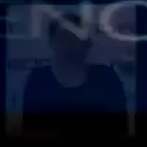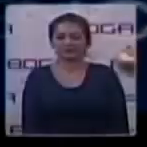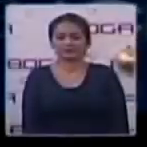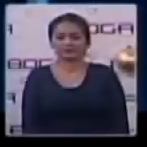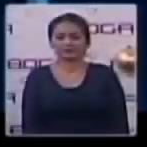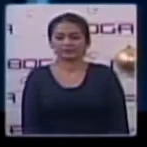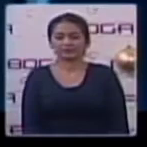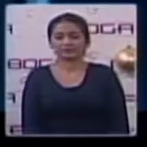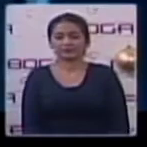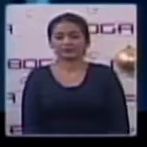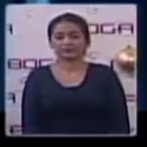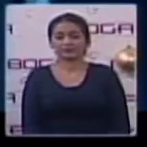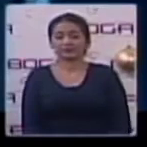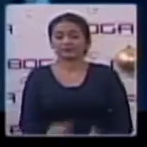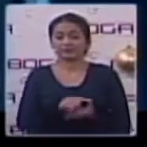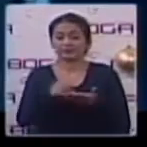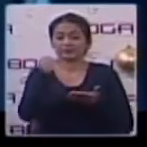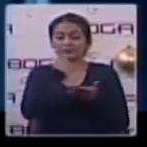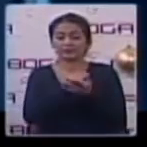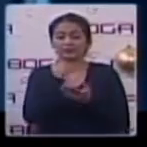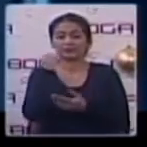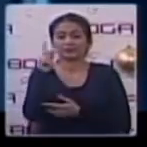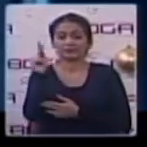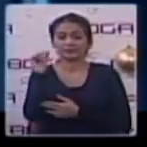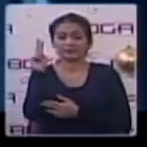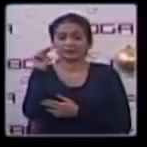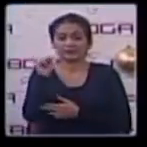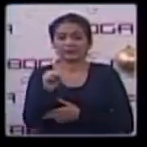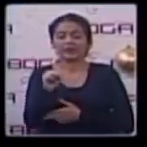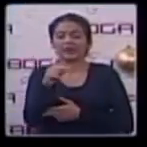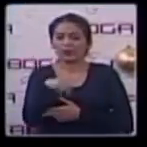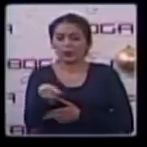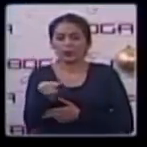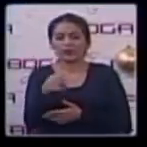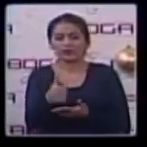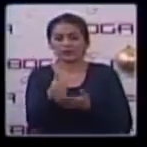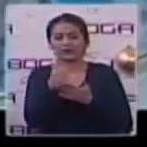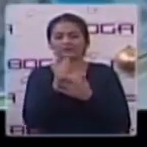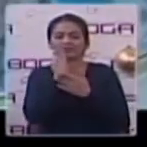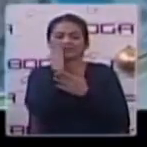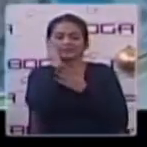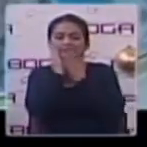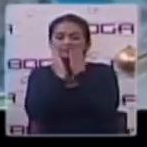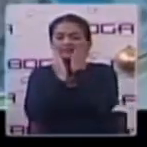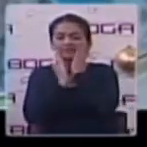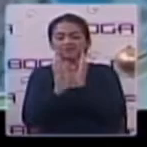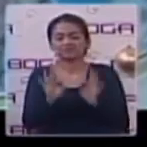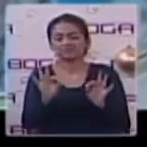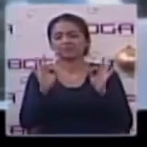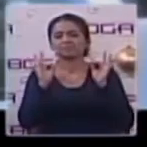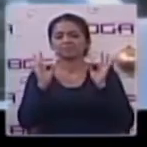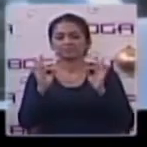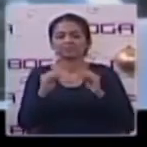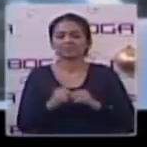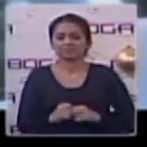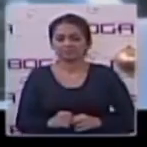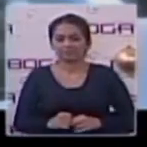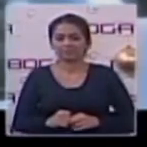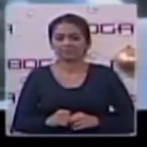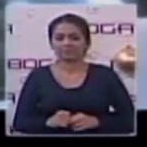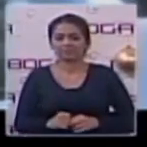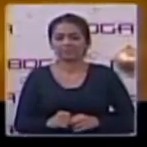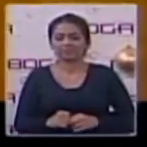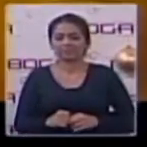Skin Caviar Essence in Lotion prepara la piel para obtener los máximos beneficios de los serums y tratamientos que se aplicarán posteriormente